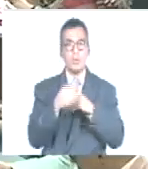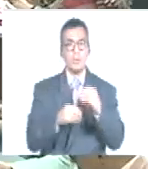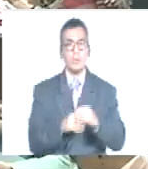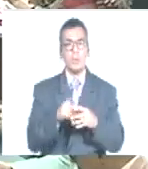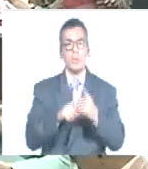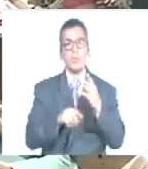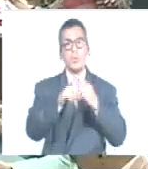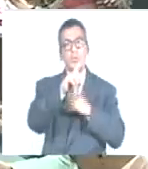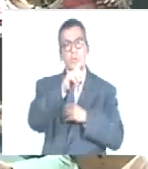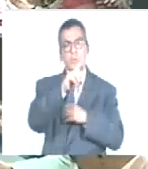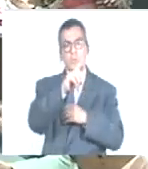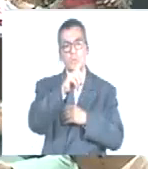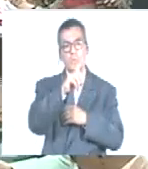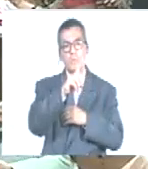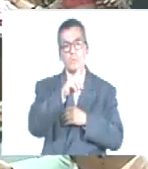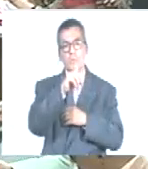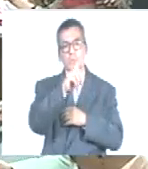los